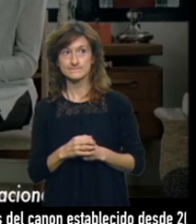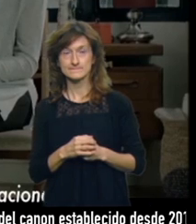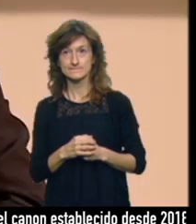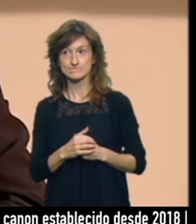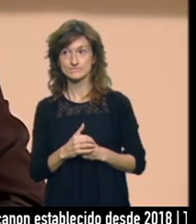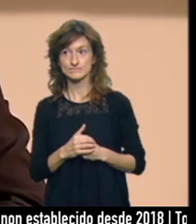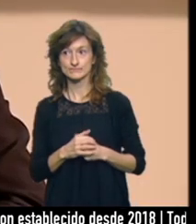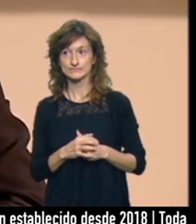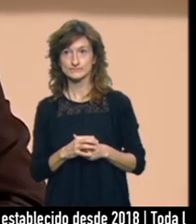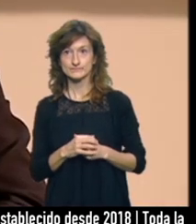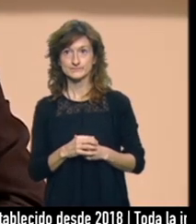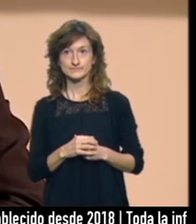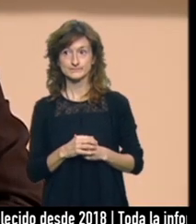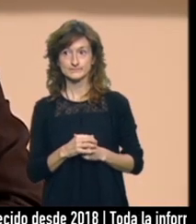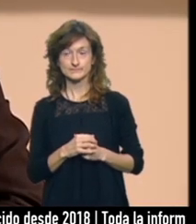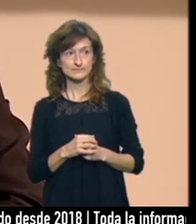¿De qué se reía?